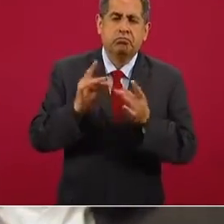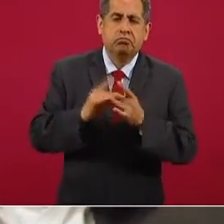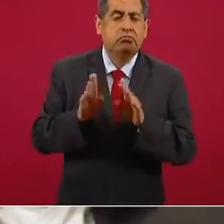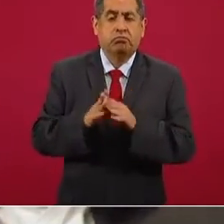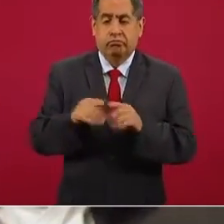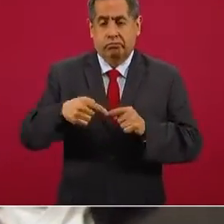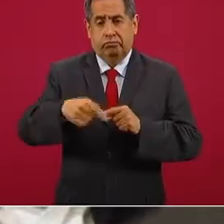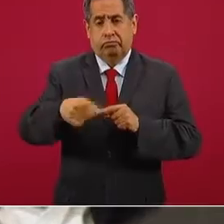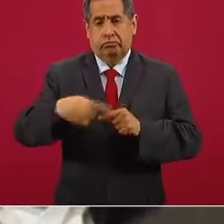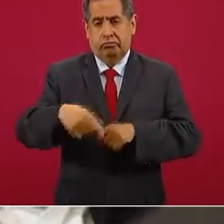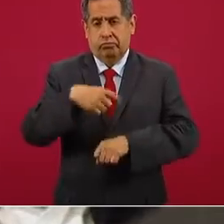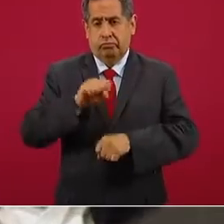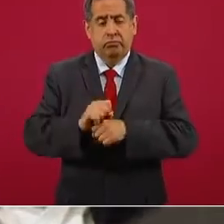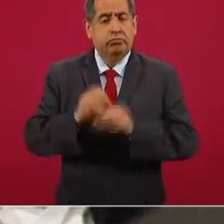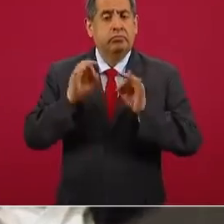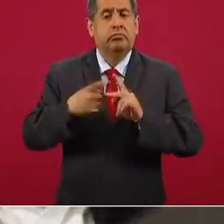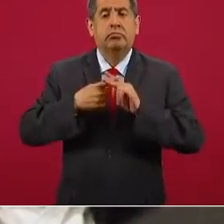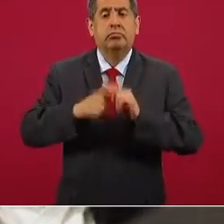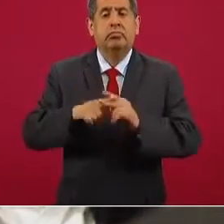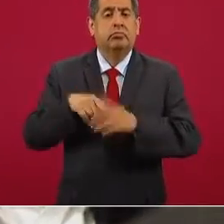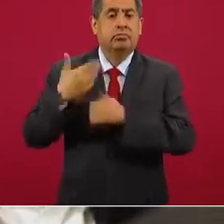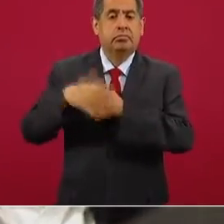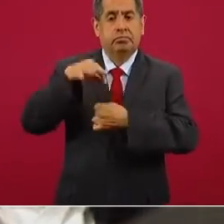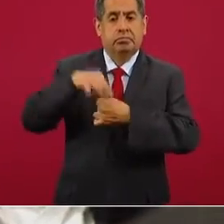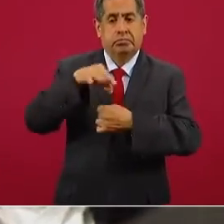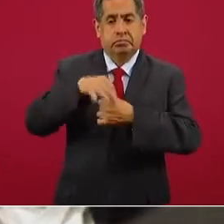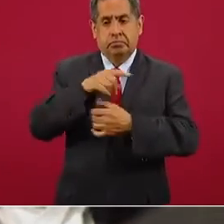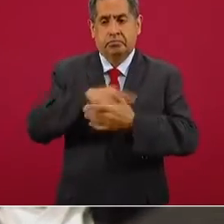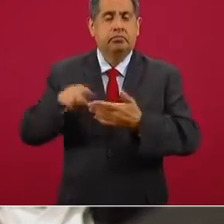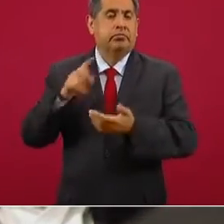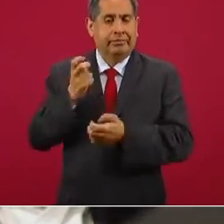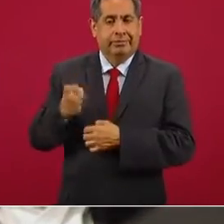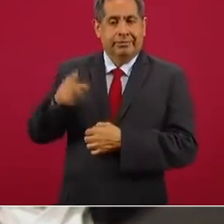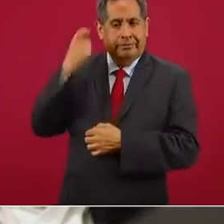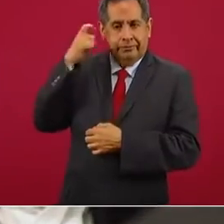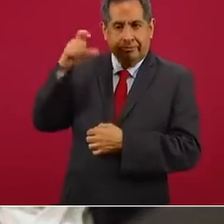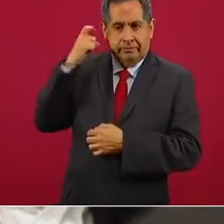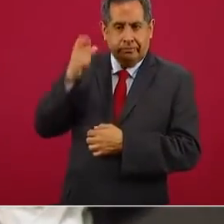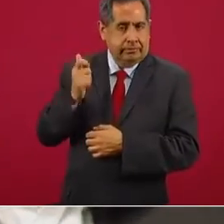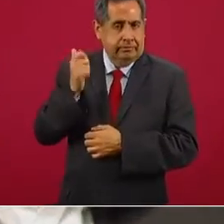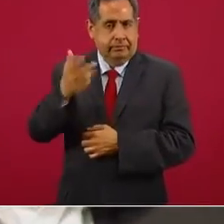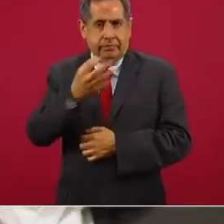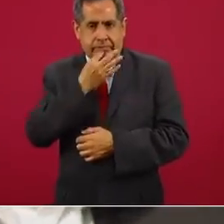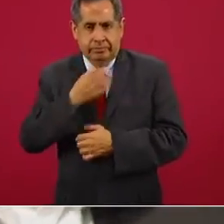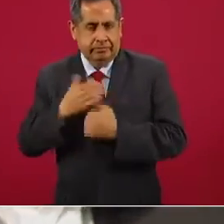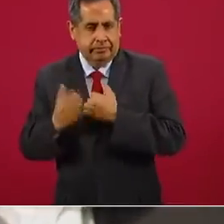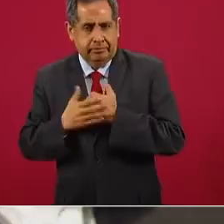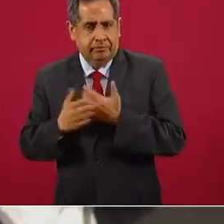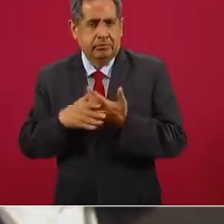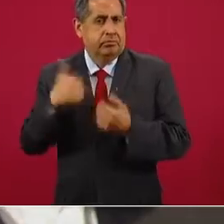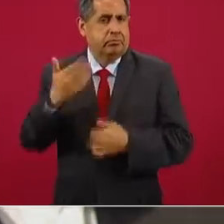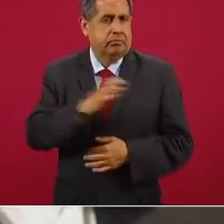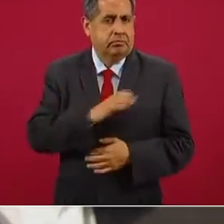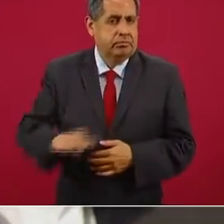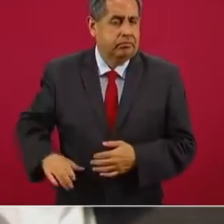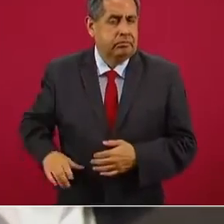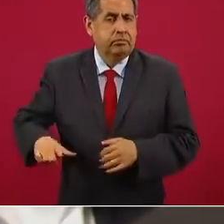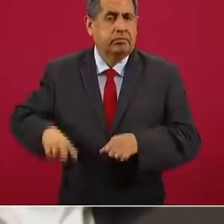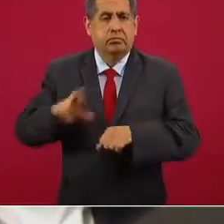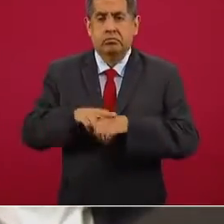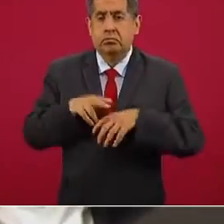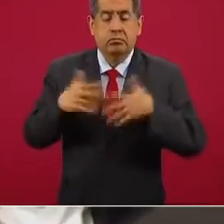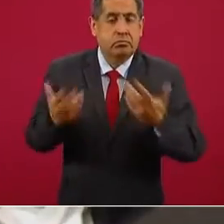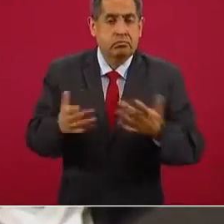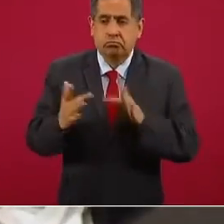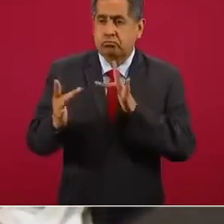en esta semana inició ya formalmente el proceso electoral, particularmente en Querétaro, si pudiera adelantarnos algo sobre el candidato a la gubernatura finalmente,